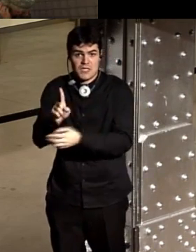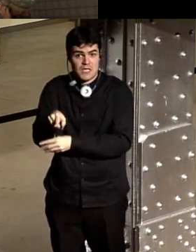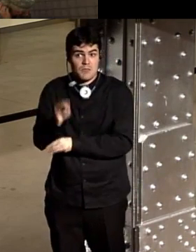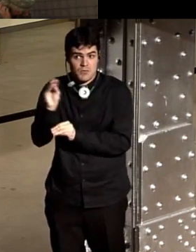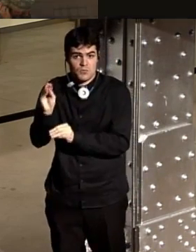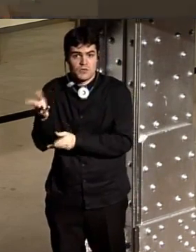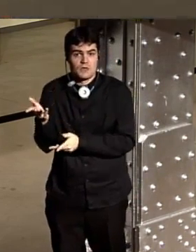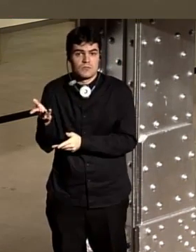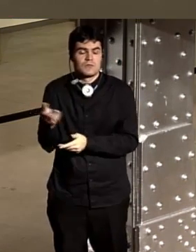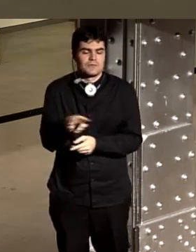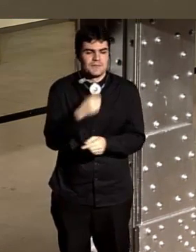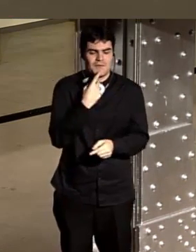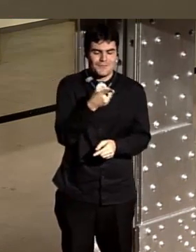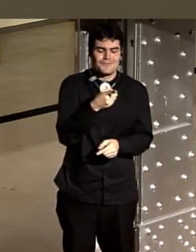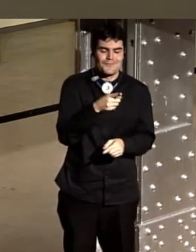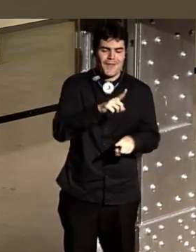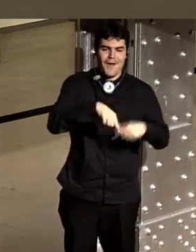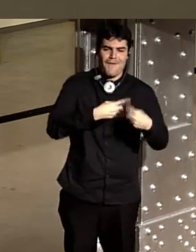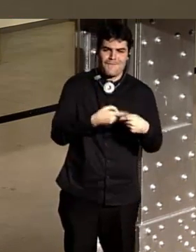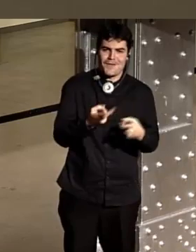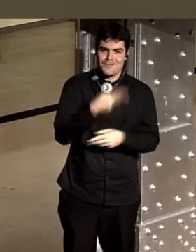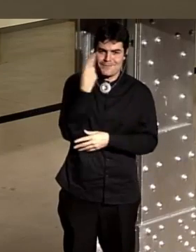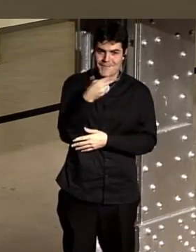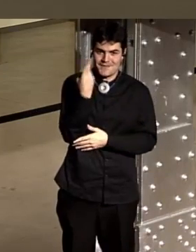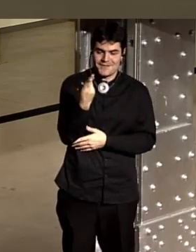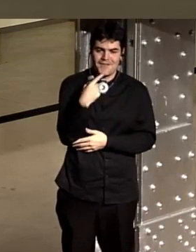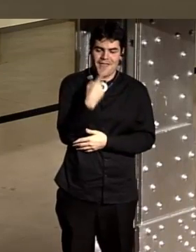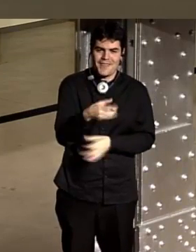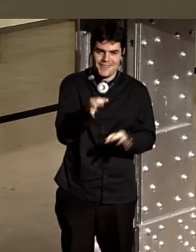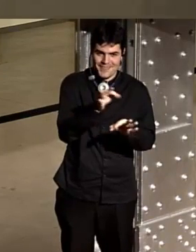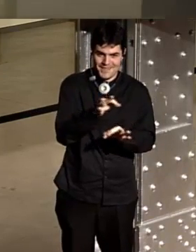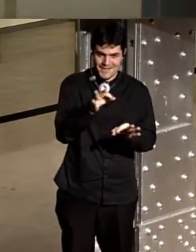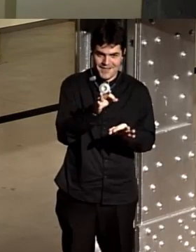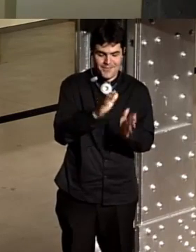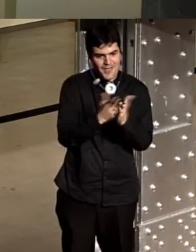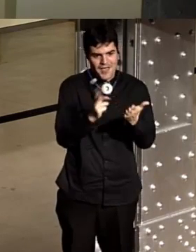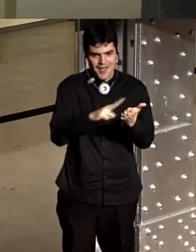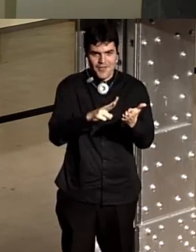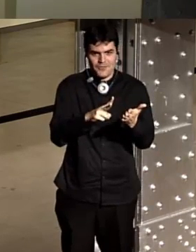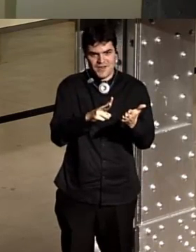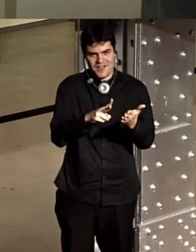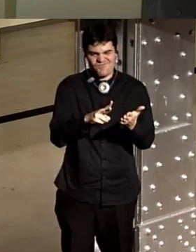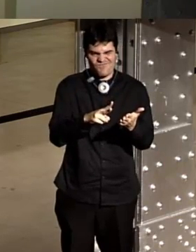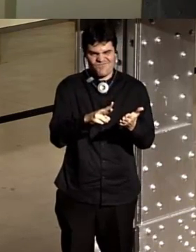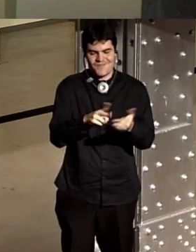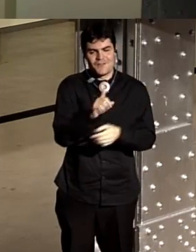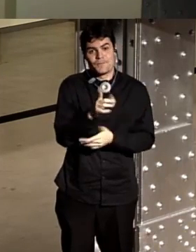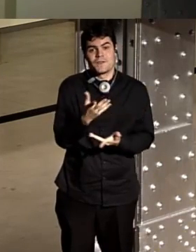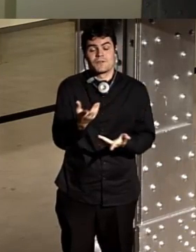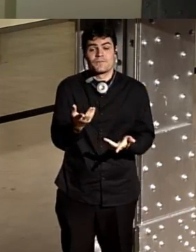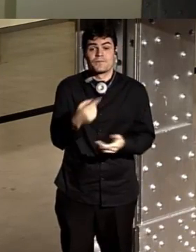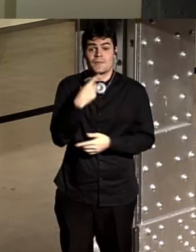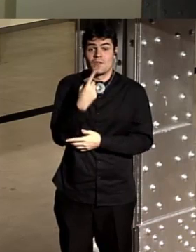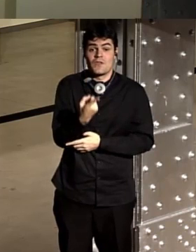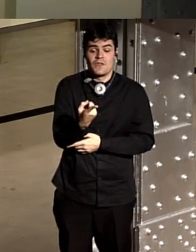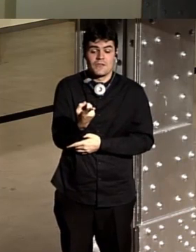familia muy interesante. Que no voy a decir nada para nuestra la Sí, lectura, no, pero a mí una de las cosas que más me ha llamado la atención